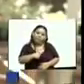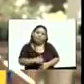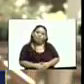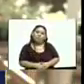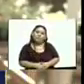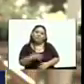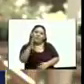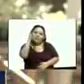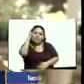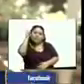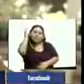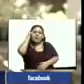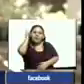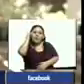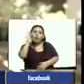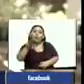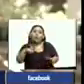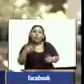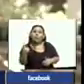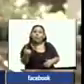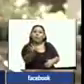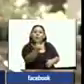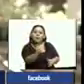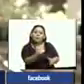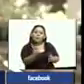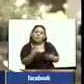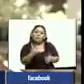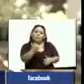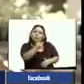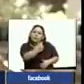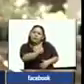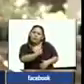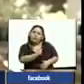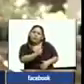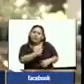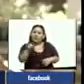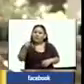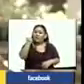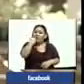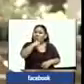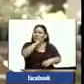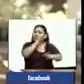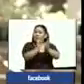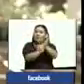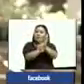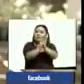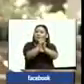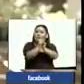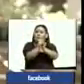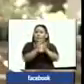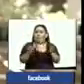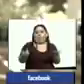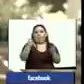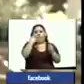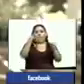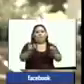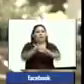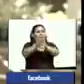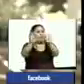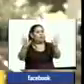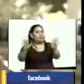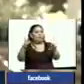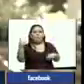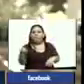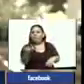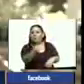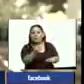conocer como la gente termina sufriendo por ese tipo de enfermedades y obviamente no toda la gente